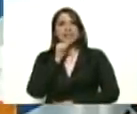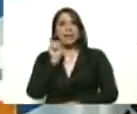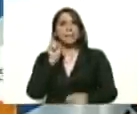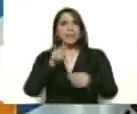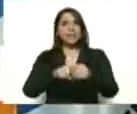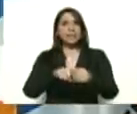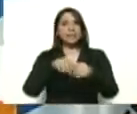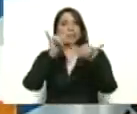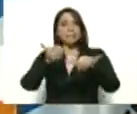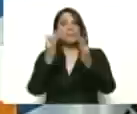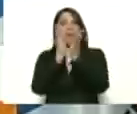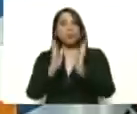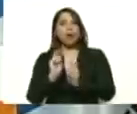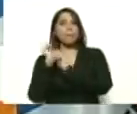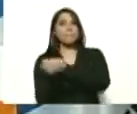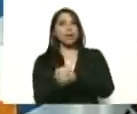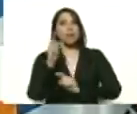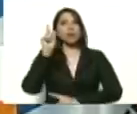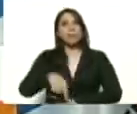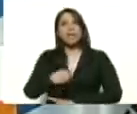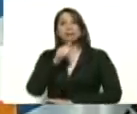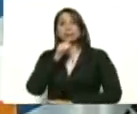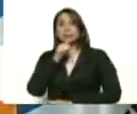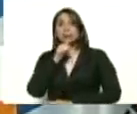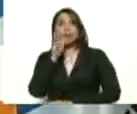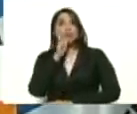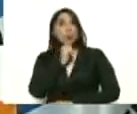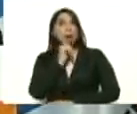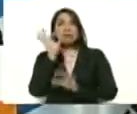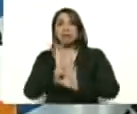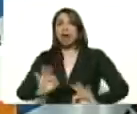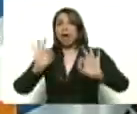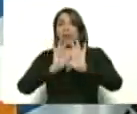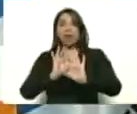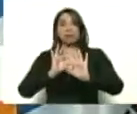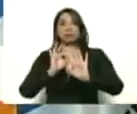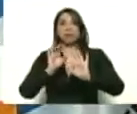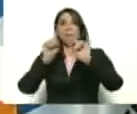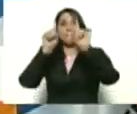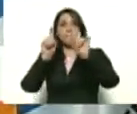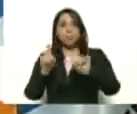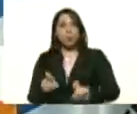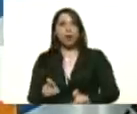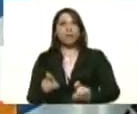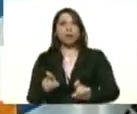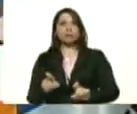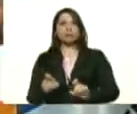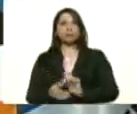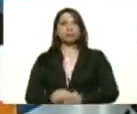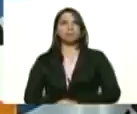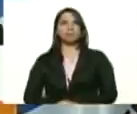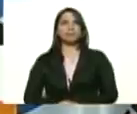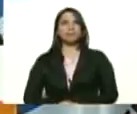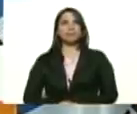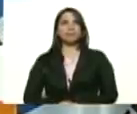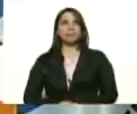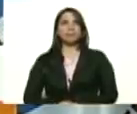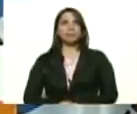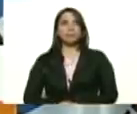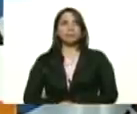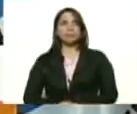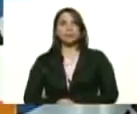misma academia y a quienes tampoco les realizaron ninguna prueba de despistaje.